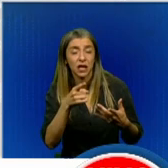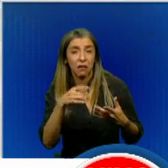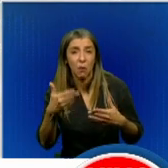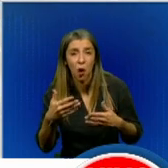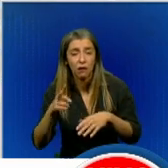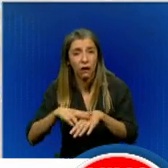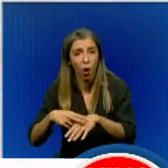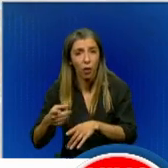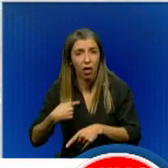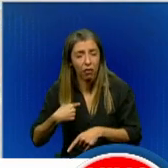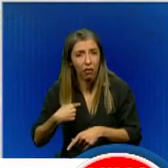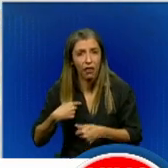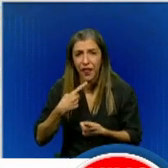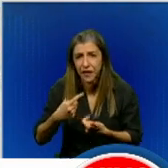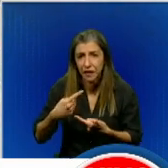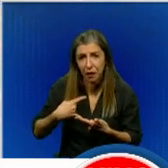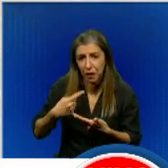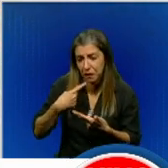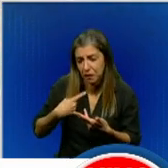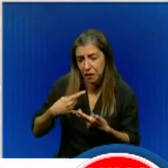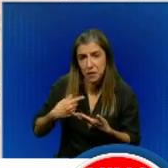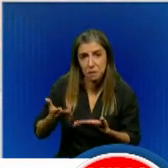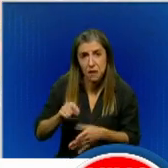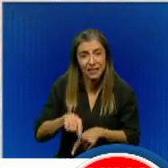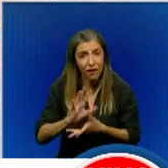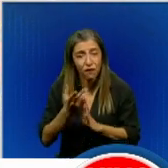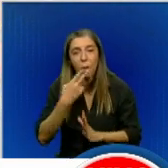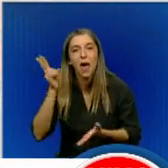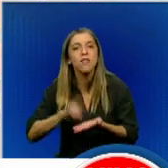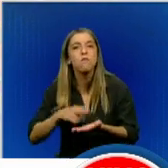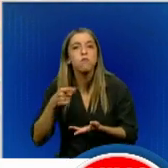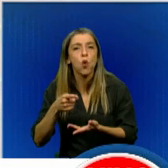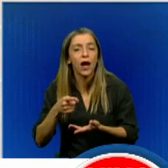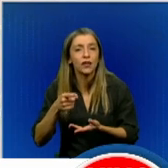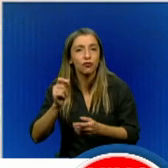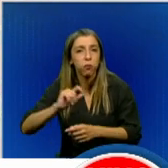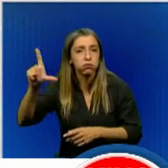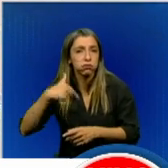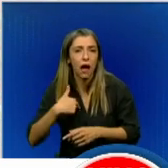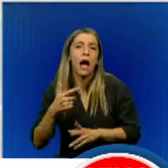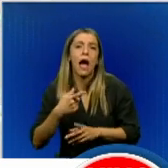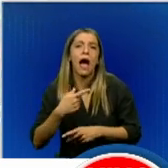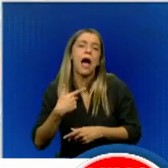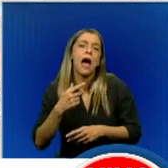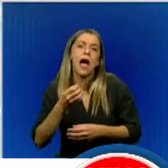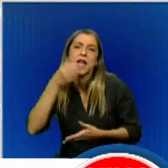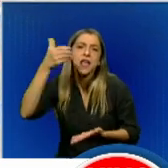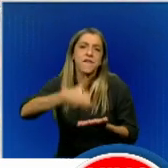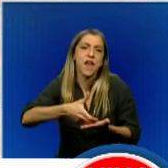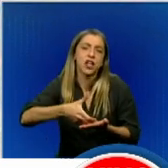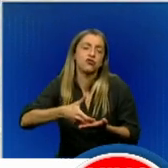no genera reinversión no está demostrado o por lo menos en su periodo del gobierno